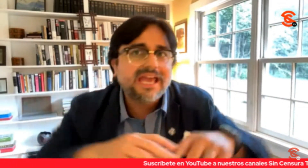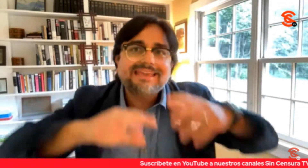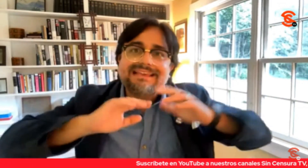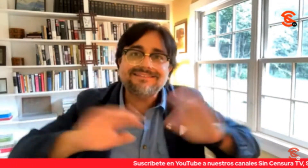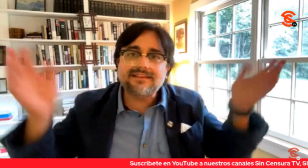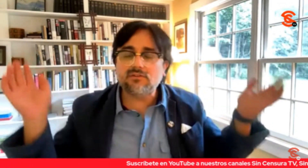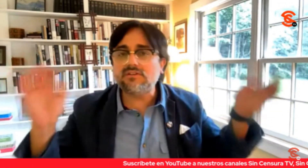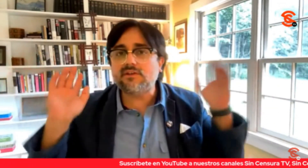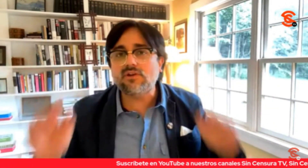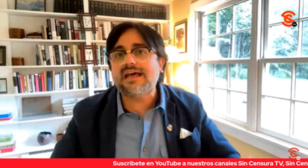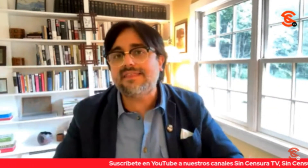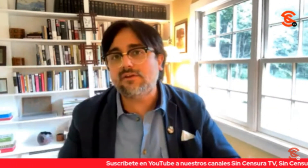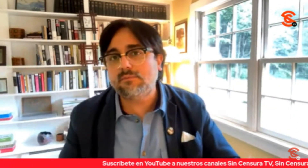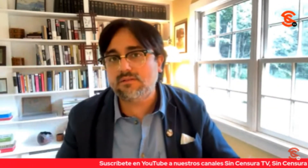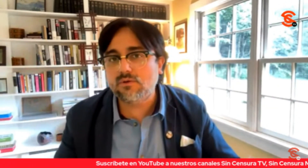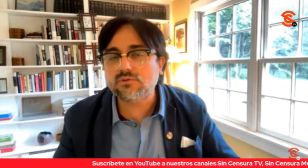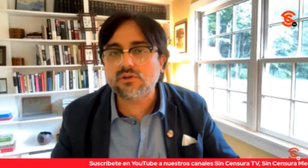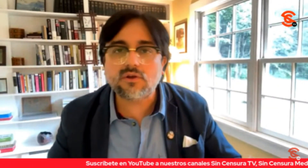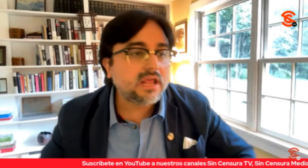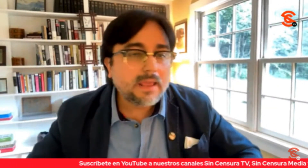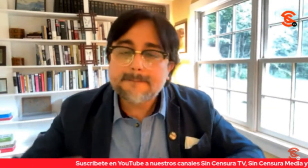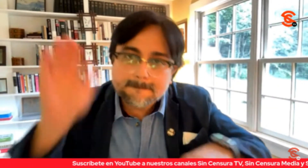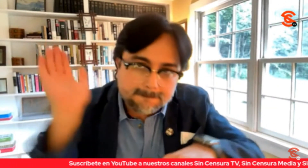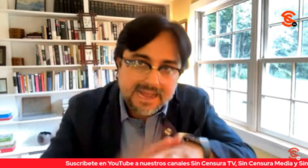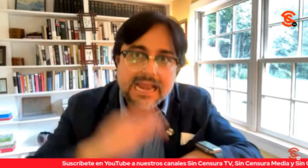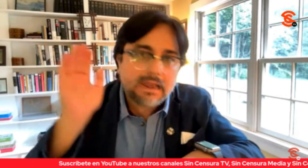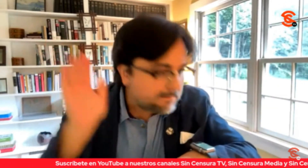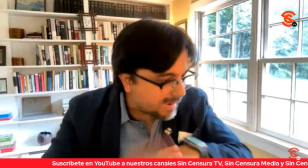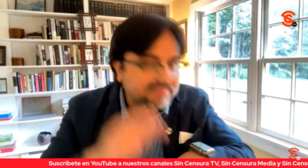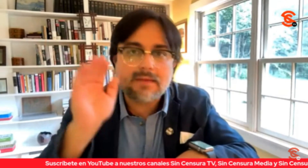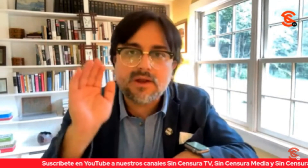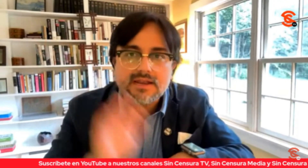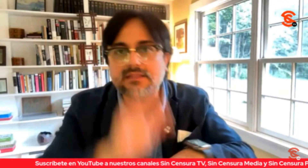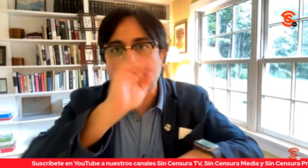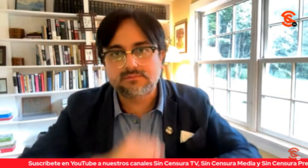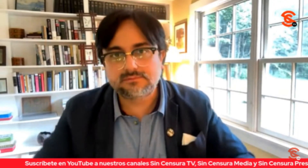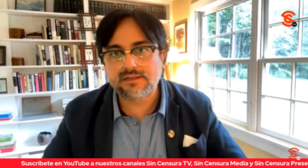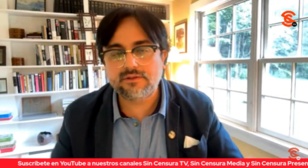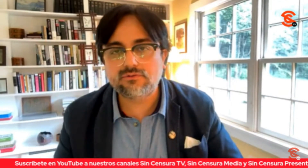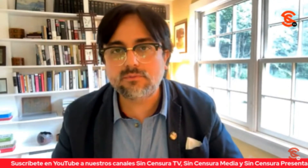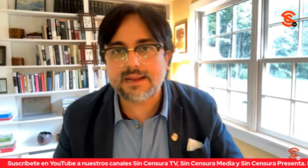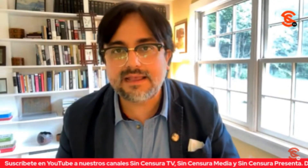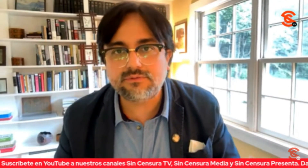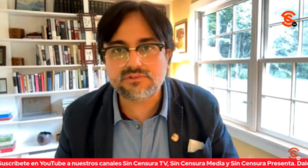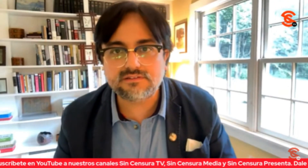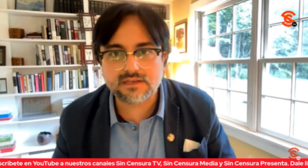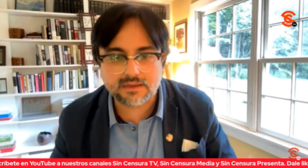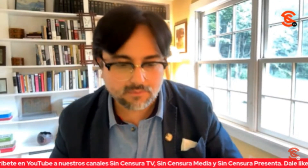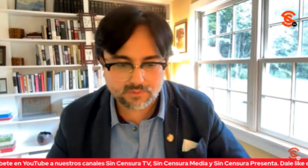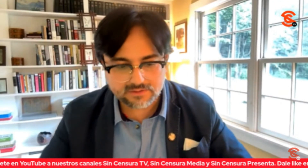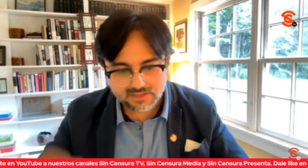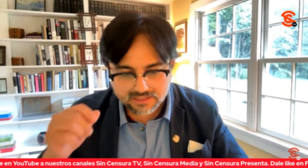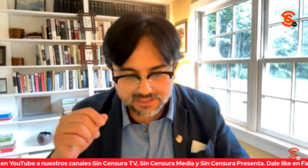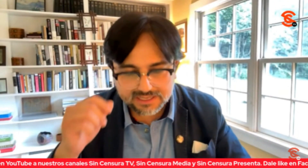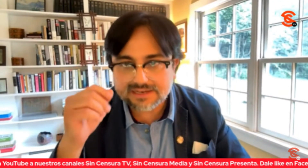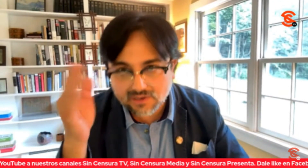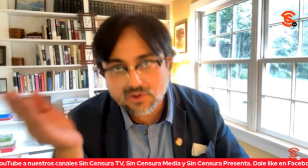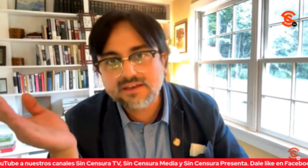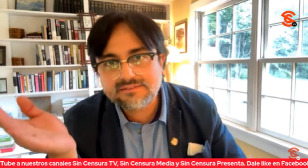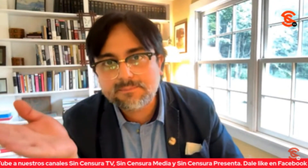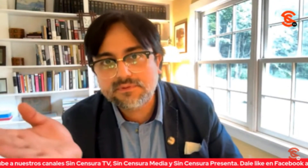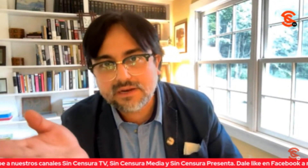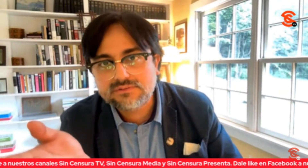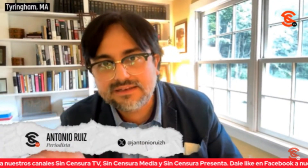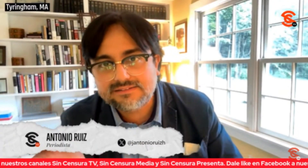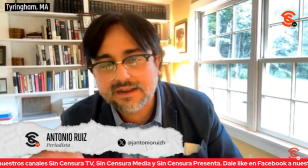ejercido, y ese sí que no le hicieron nada, nomás lo acusaron y dijeron, mal Samuelito, le dieron su manazo y se acabó. Bueno, creo